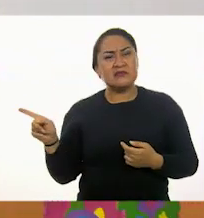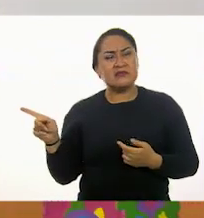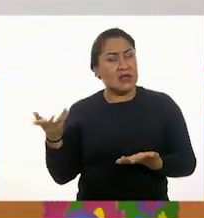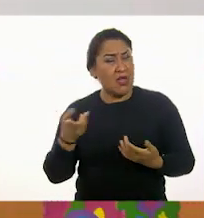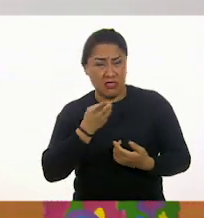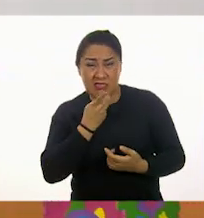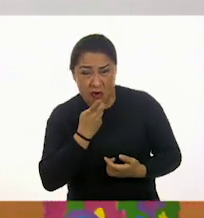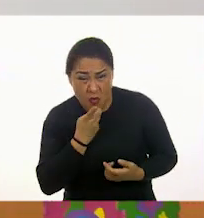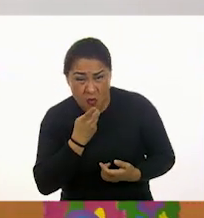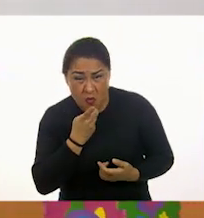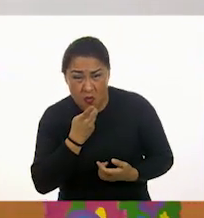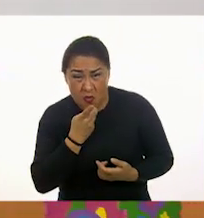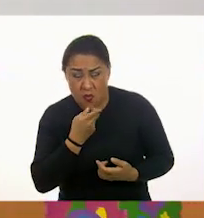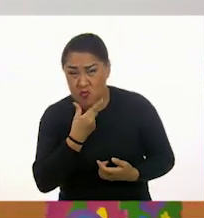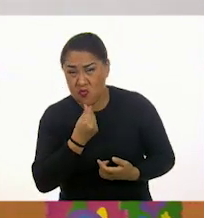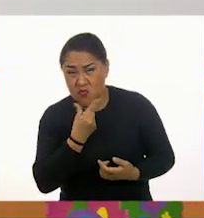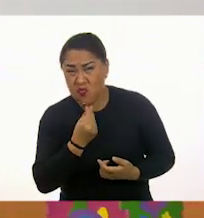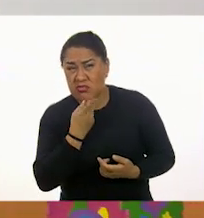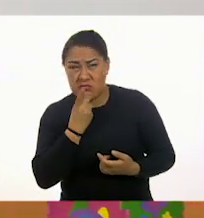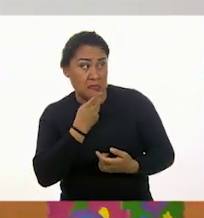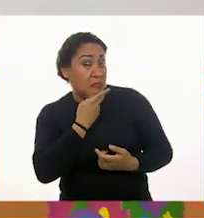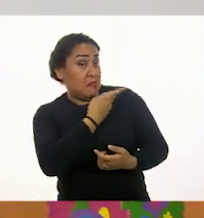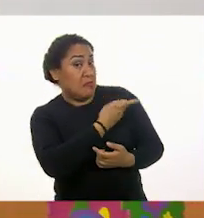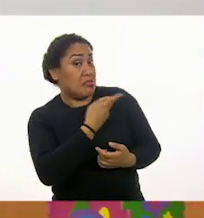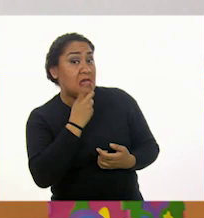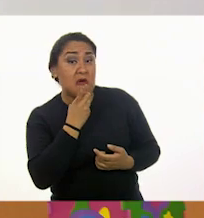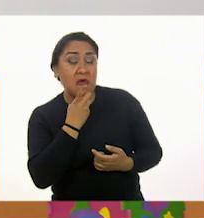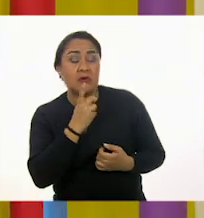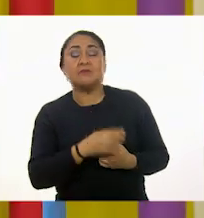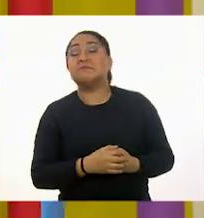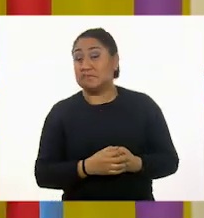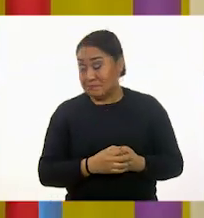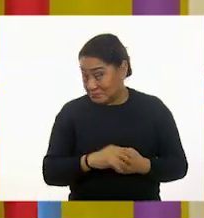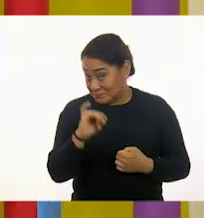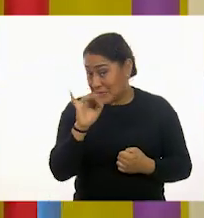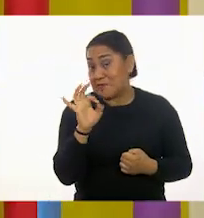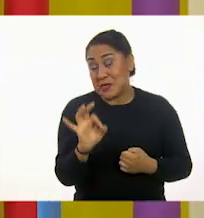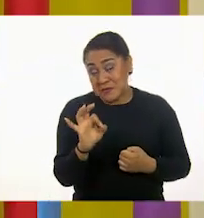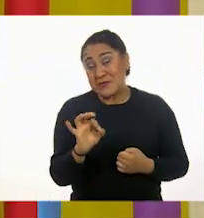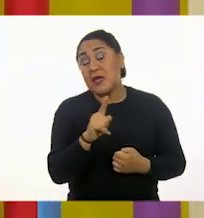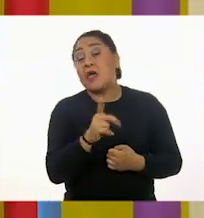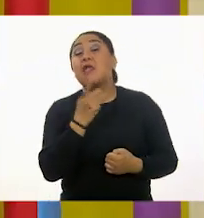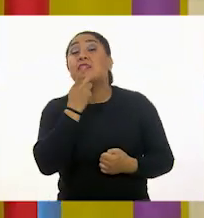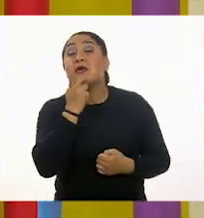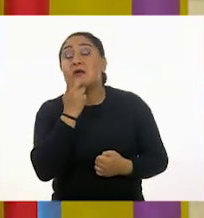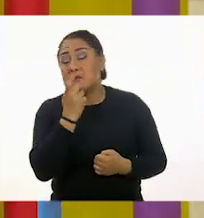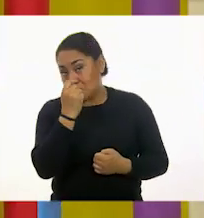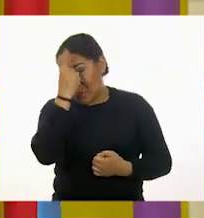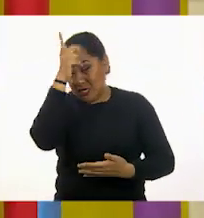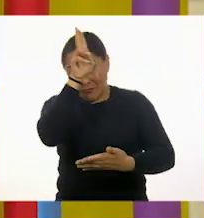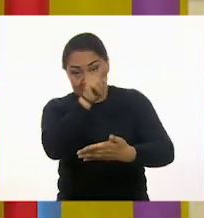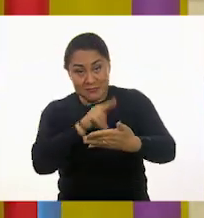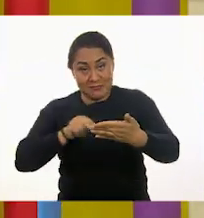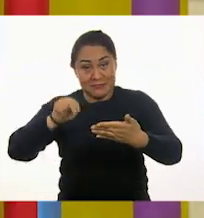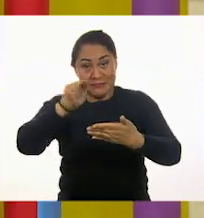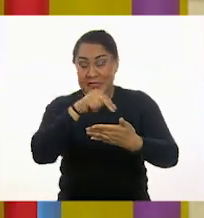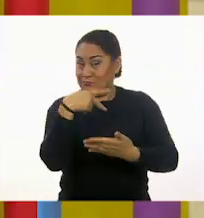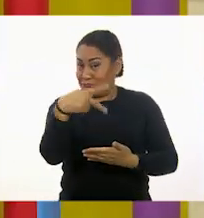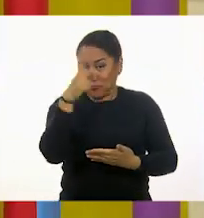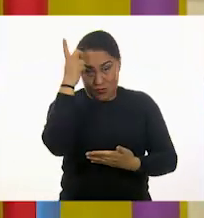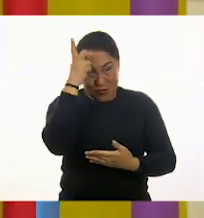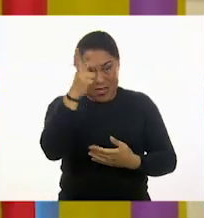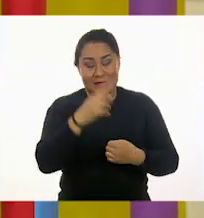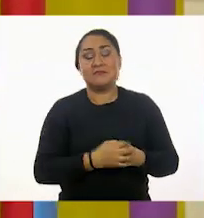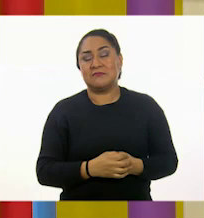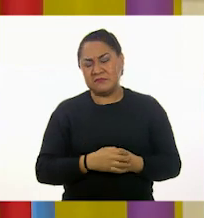Diego Rivera? Dicen que de Diego Rivera, maestro. Sí, están en lo correcto, ¿Sí? es de Diego Rivera. La voy a poner aquí.